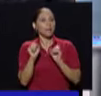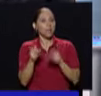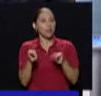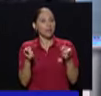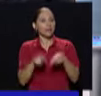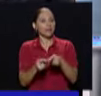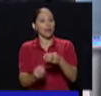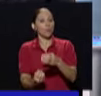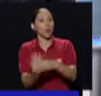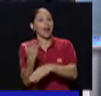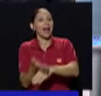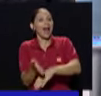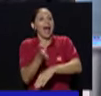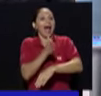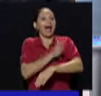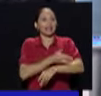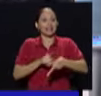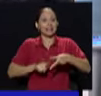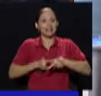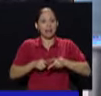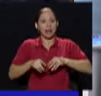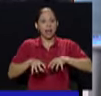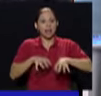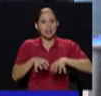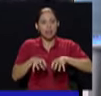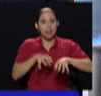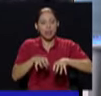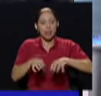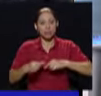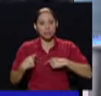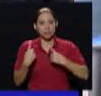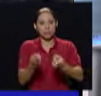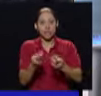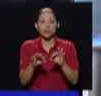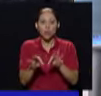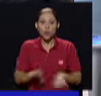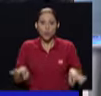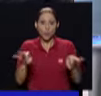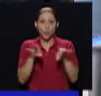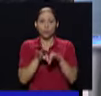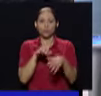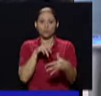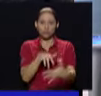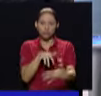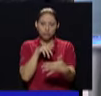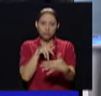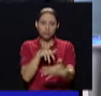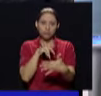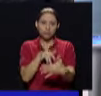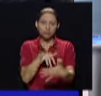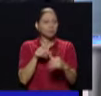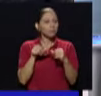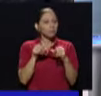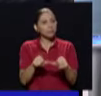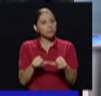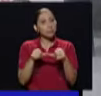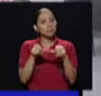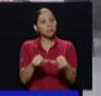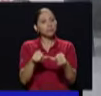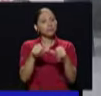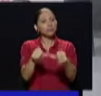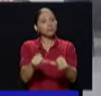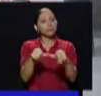que presenta un volcán antes de entrar en una fase de actividad. Entonces sí es muy, muy importante estudiar en una forma continua